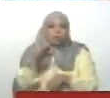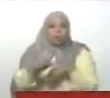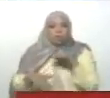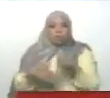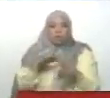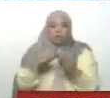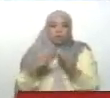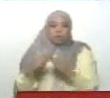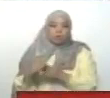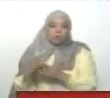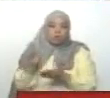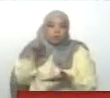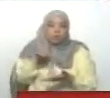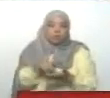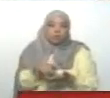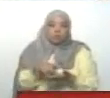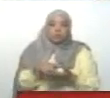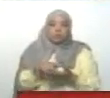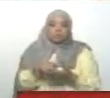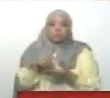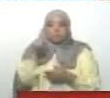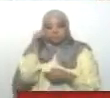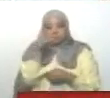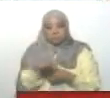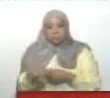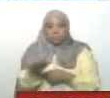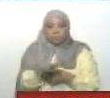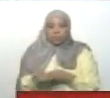Adentro. Ahora yo estoy lanzando grandes